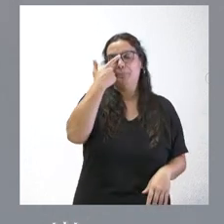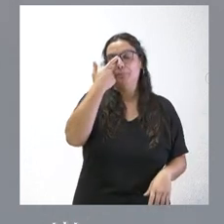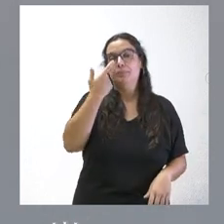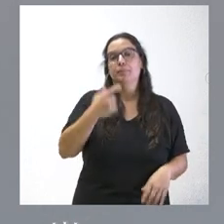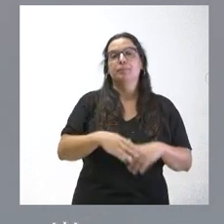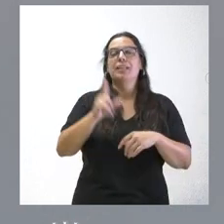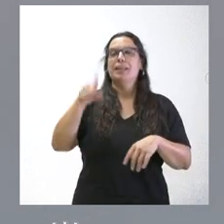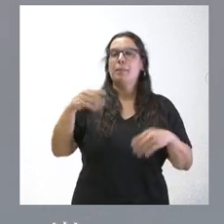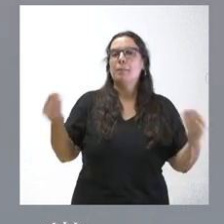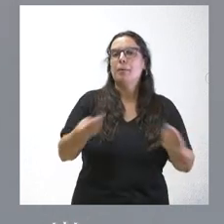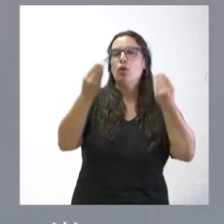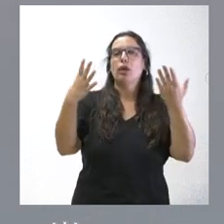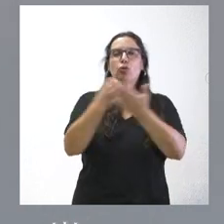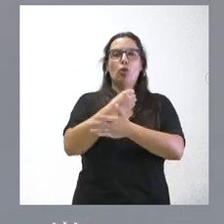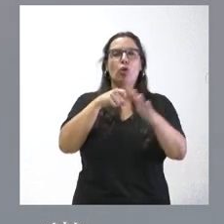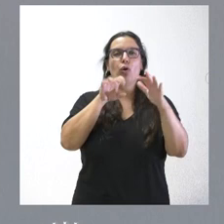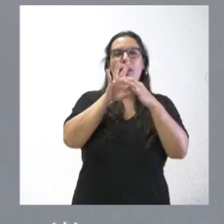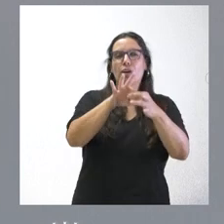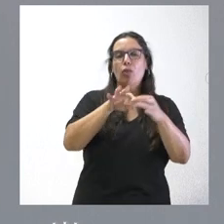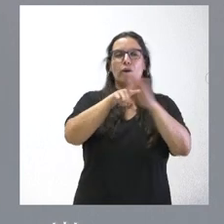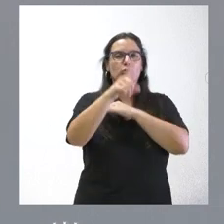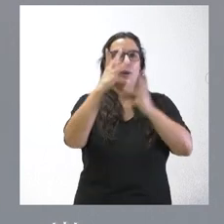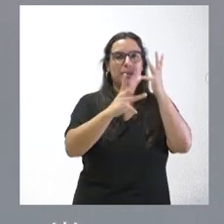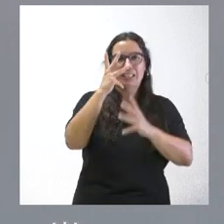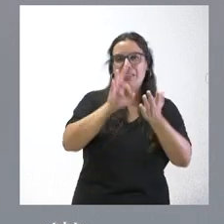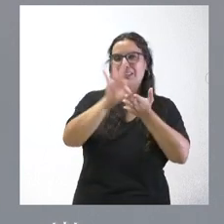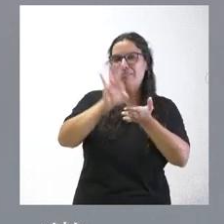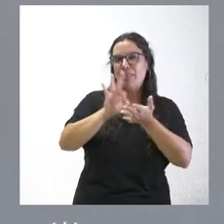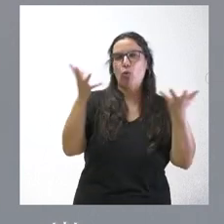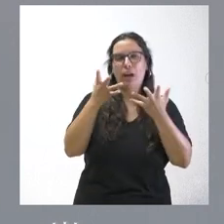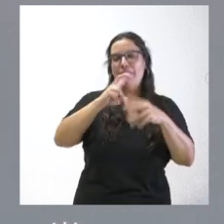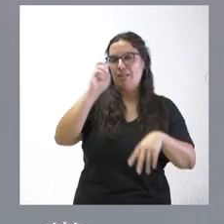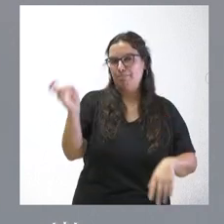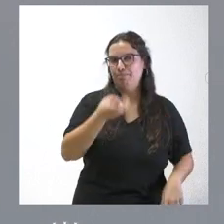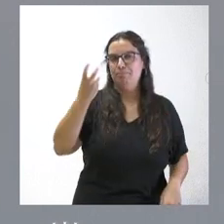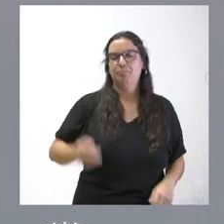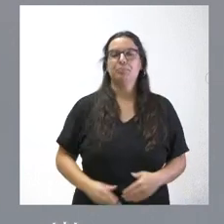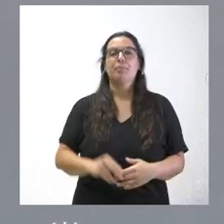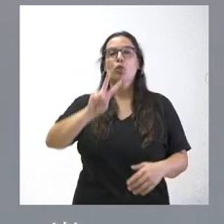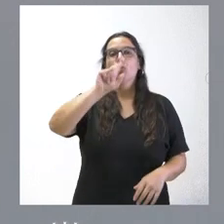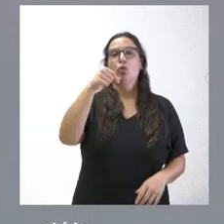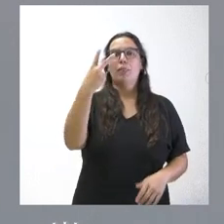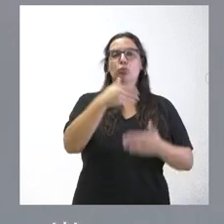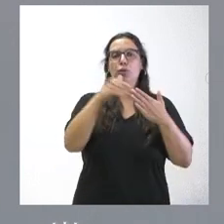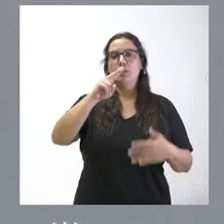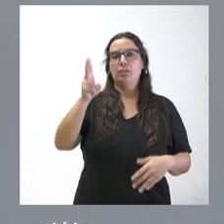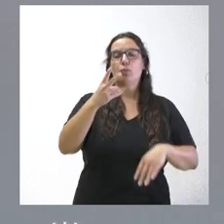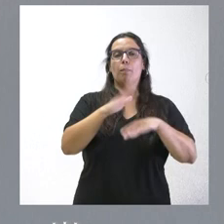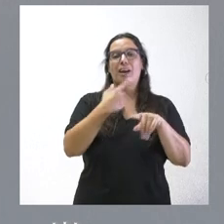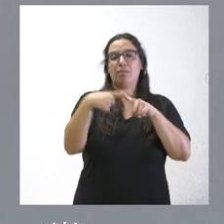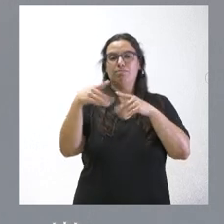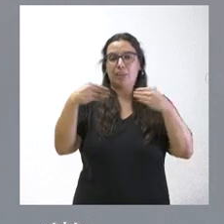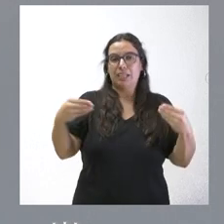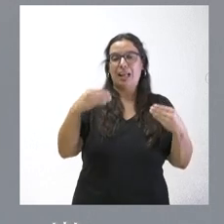mejora todo el aspecto de la gestión administrativa de estos servicios de urgencias 2,2 millones de euros para suministros